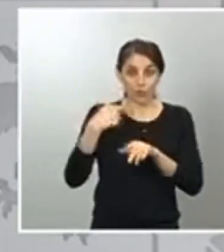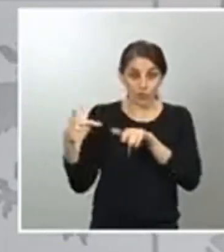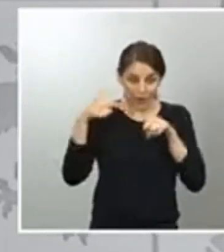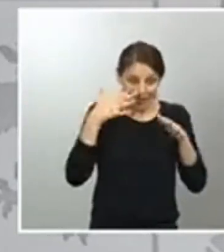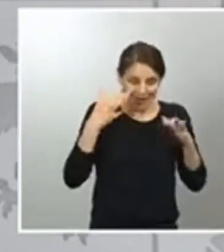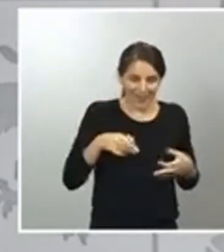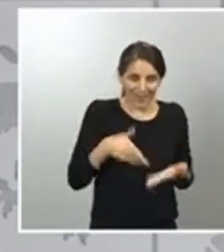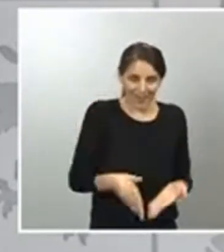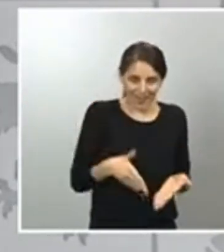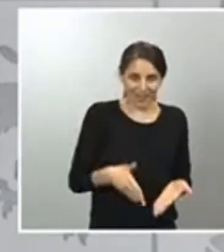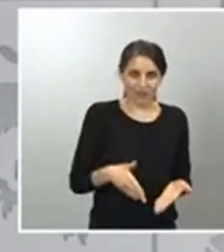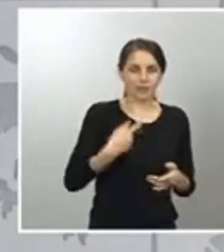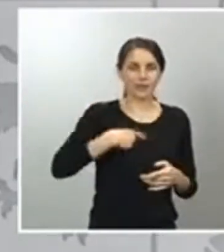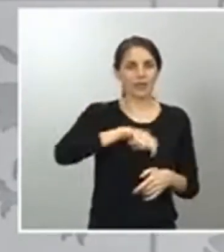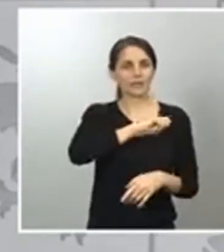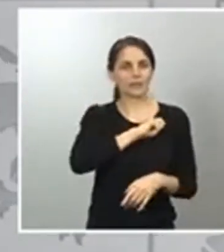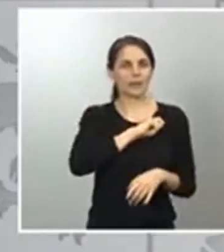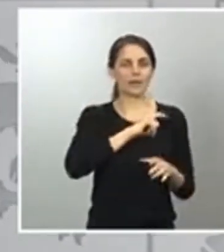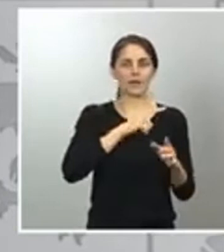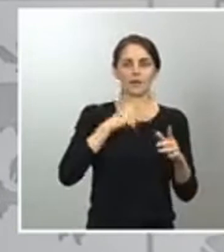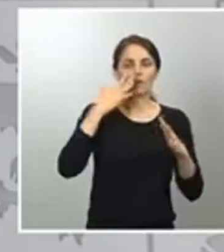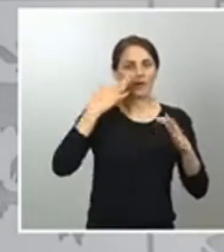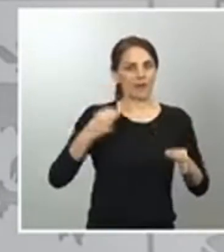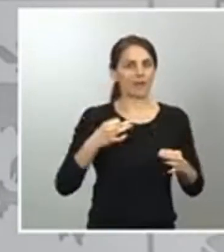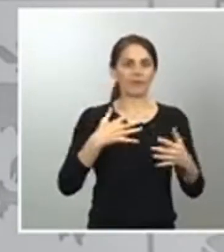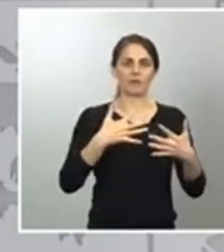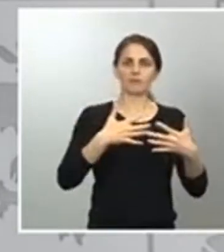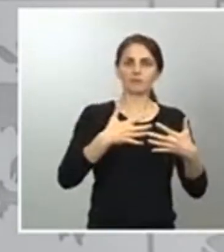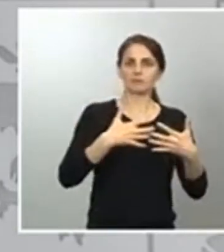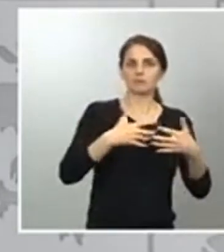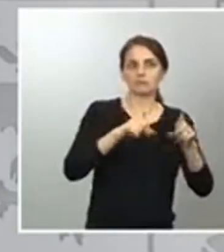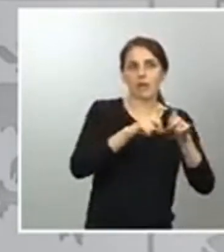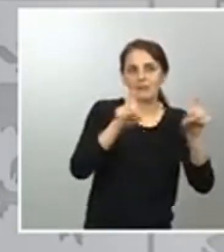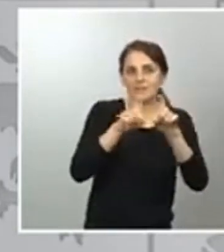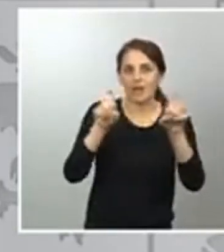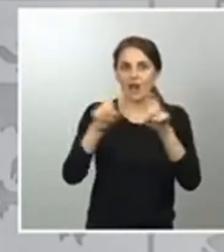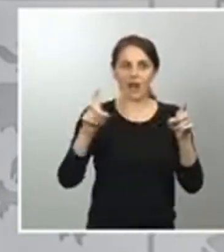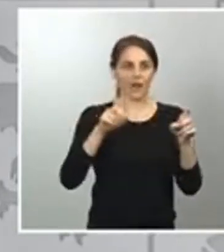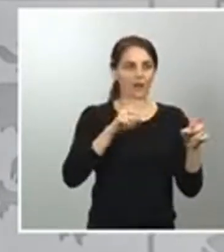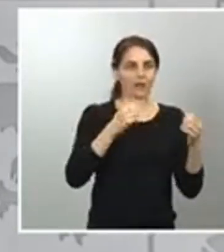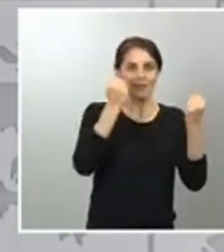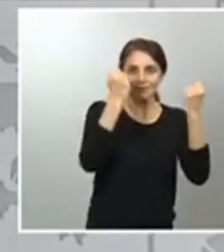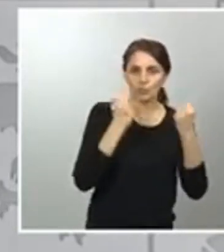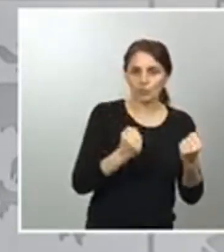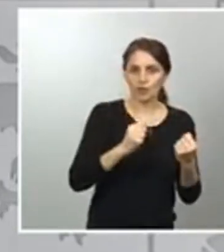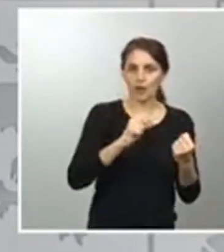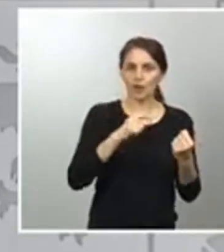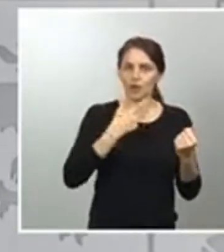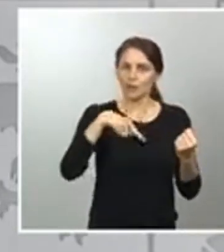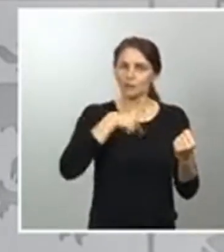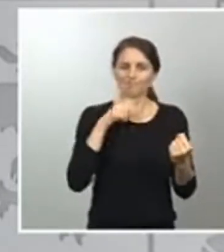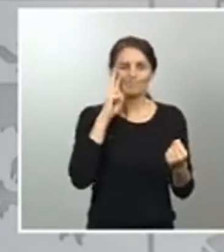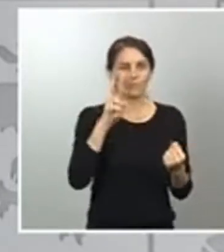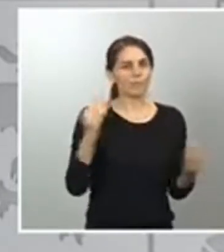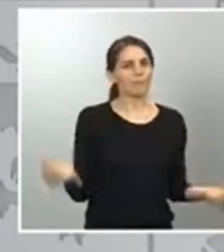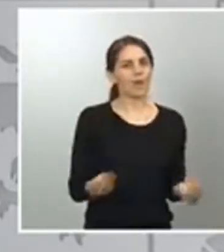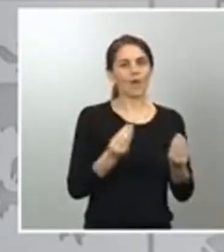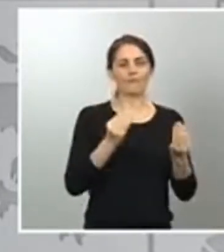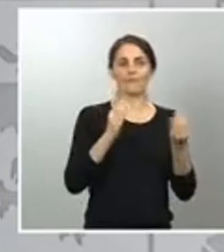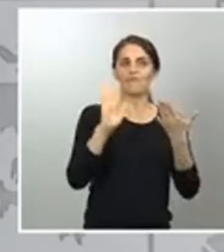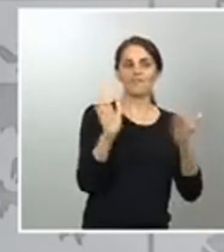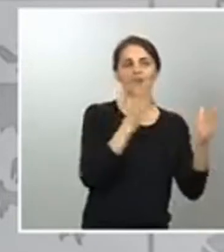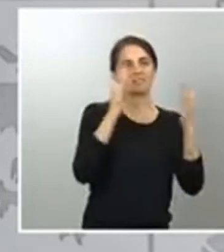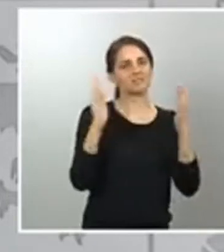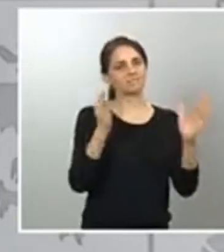empresarial, territorial e institucional de nuestro país el ir creando fases distintas, en base a las cuales también nosotros tengamos la